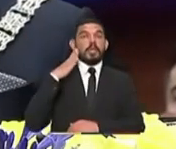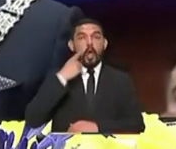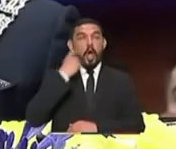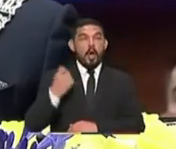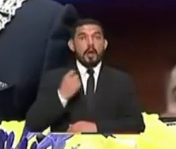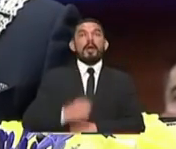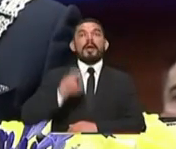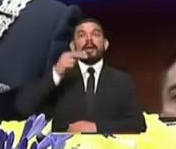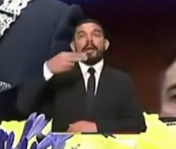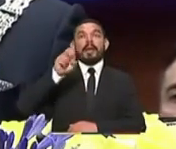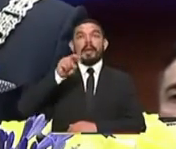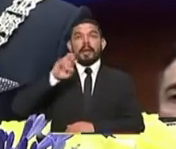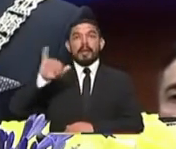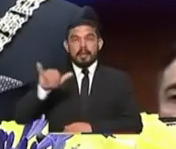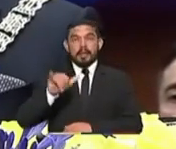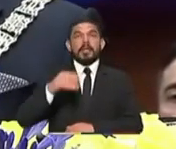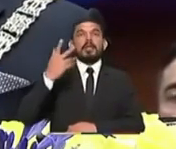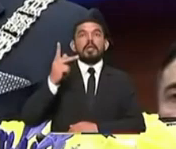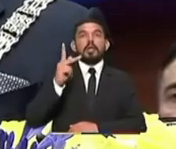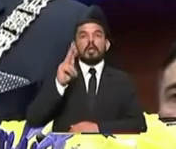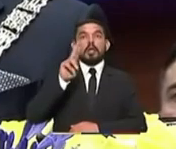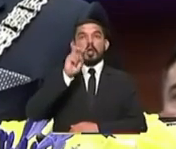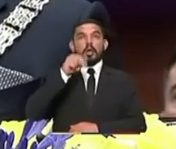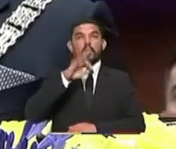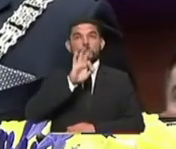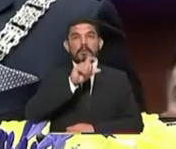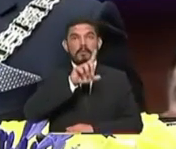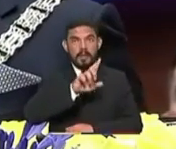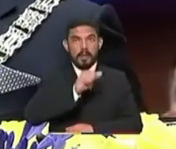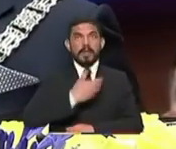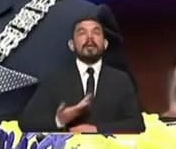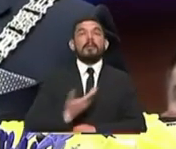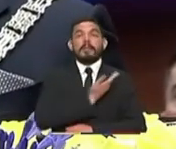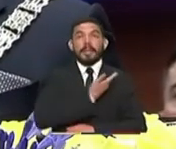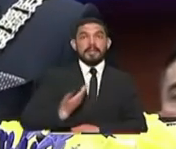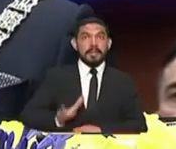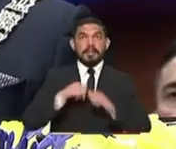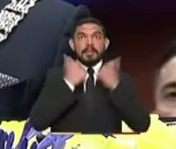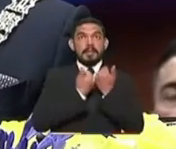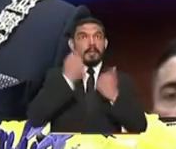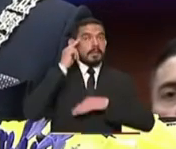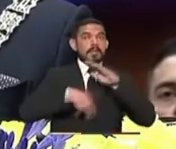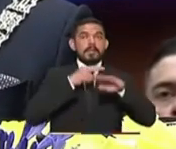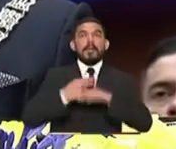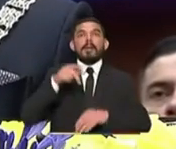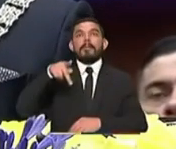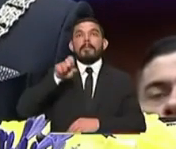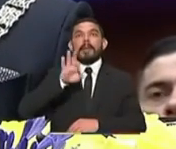Asamblea Nacional. Excelentísimo señor Gustavo Petro, presidente de la República de Colombia.